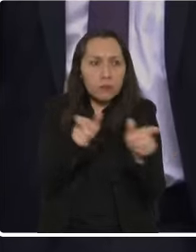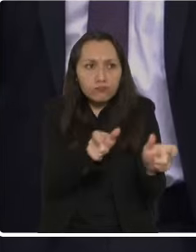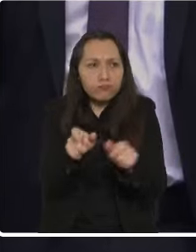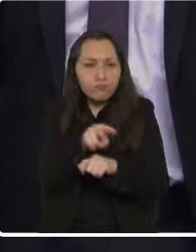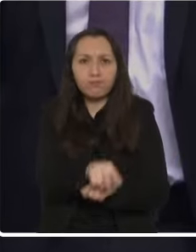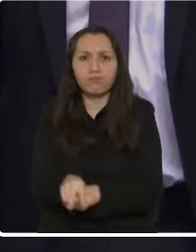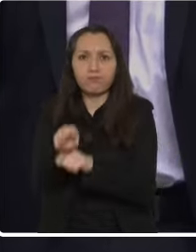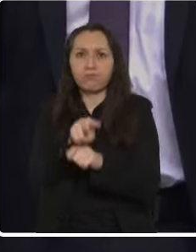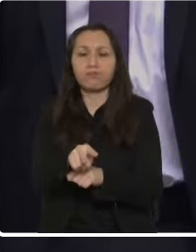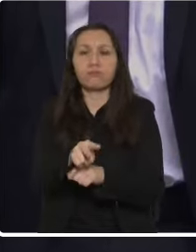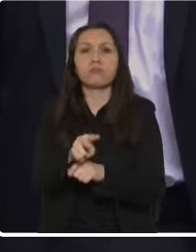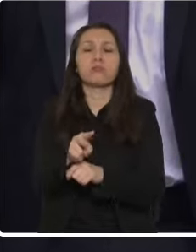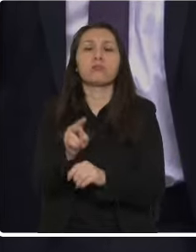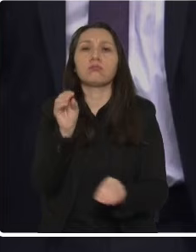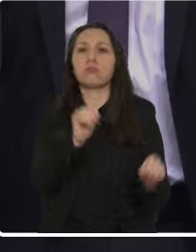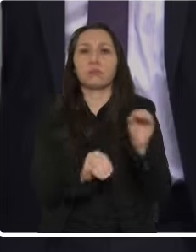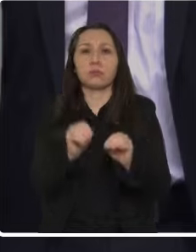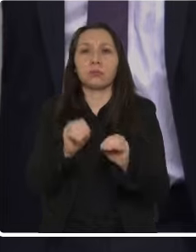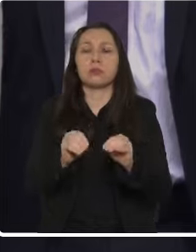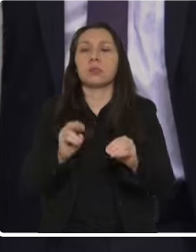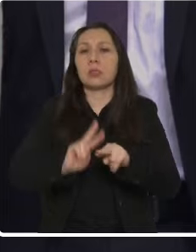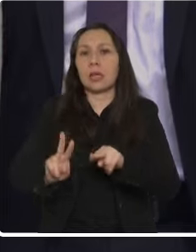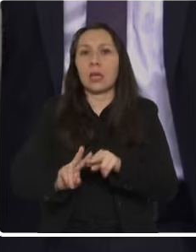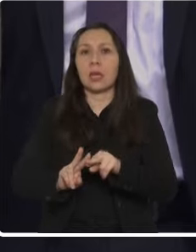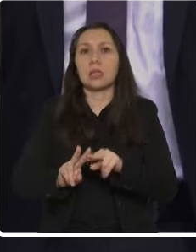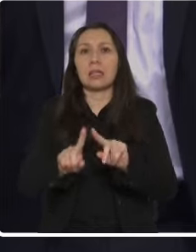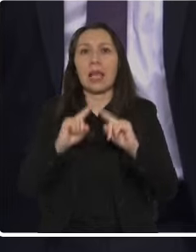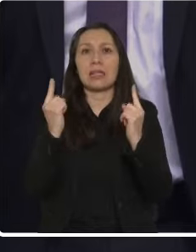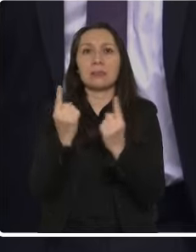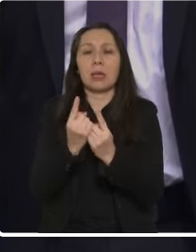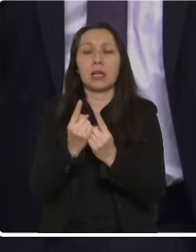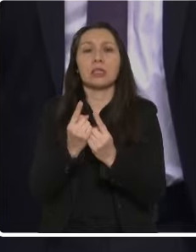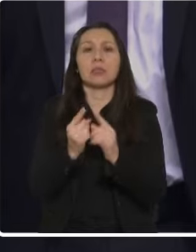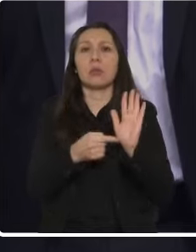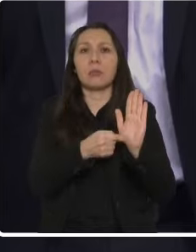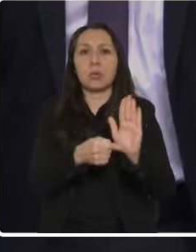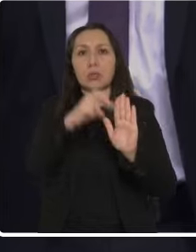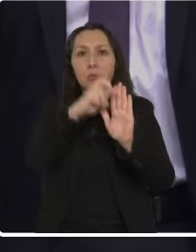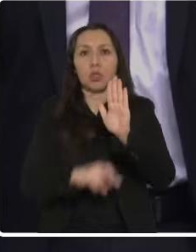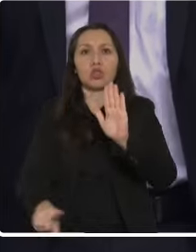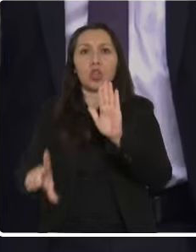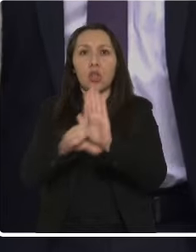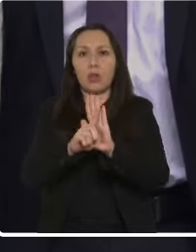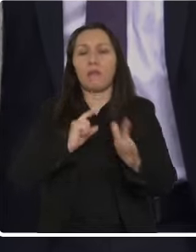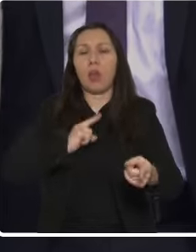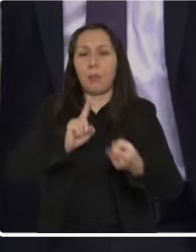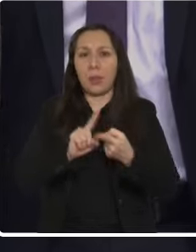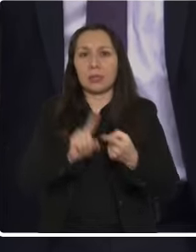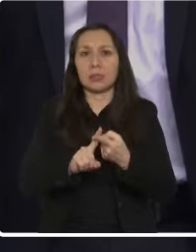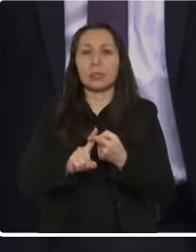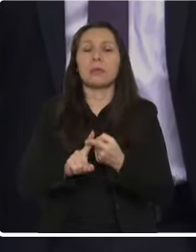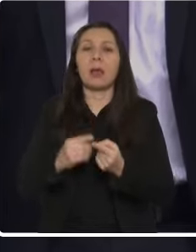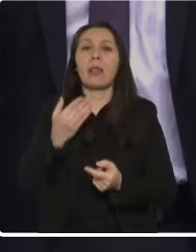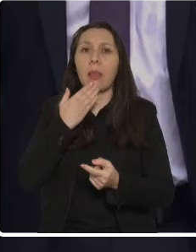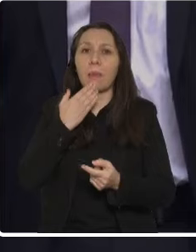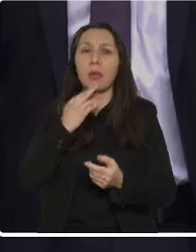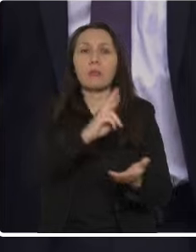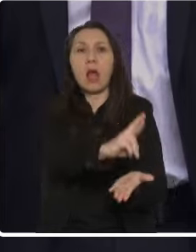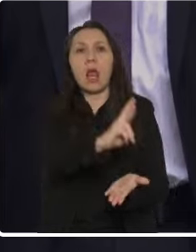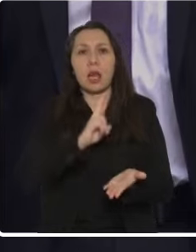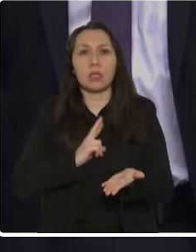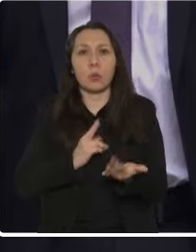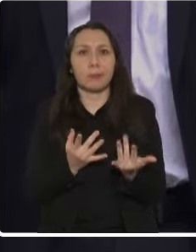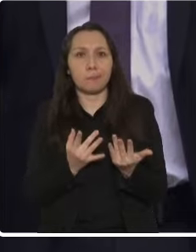supervisar directamente la instalación de estos espacios, la presentación de estos proyectos de ley y recibir sus